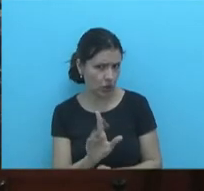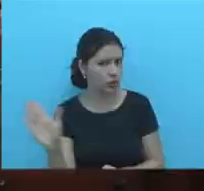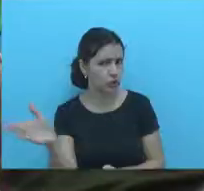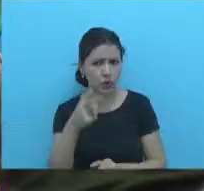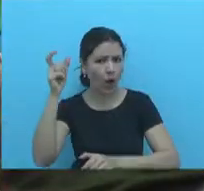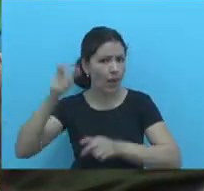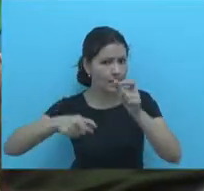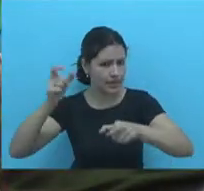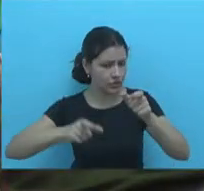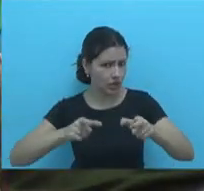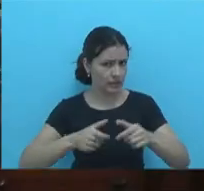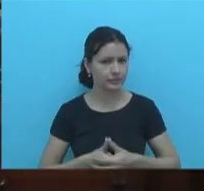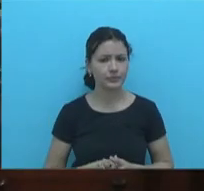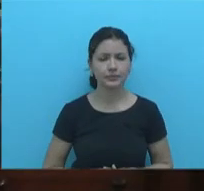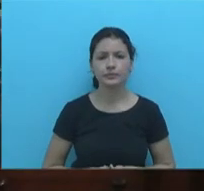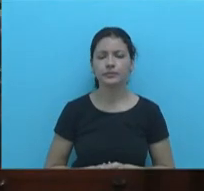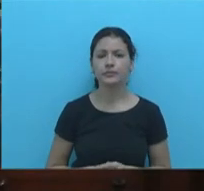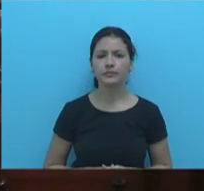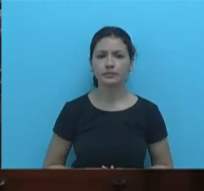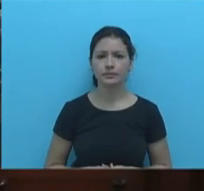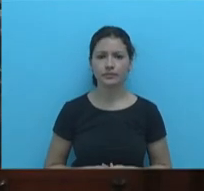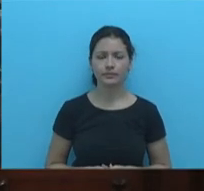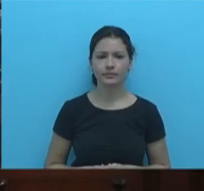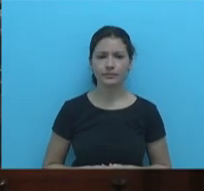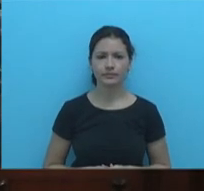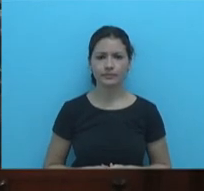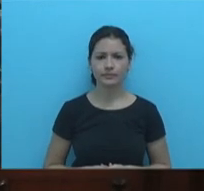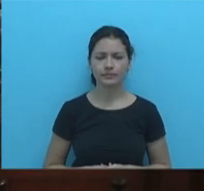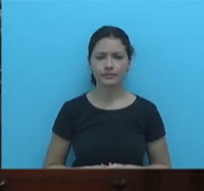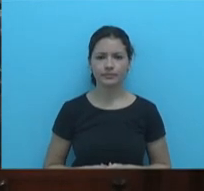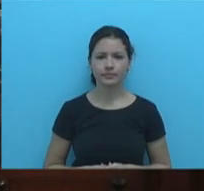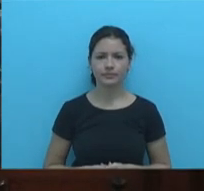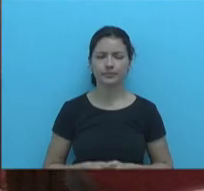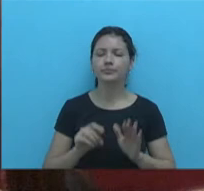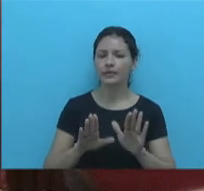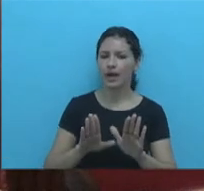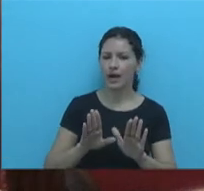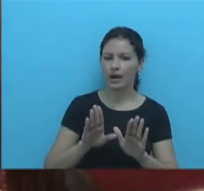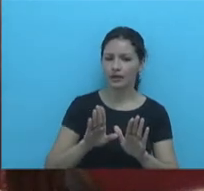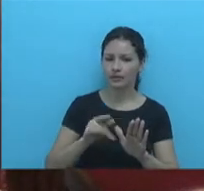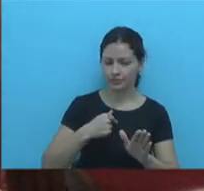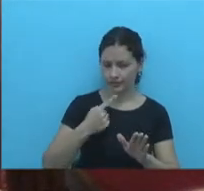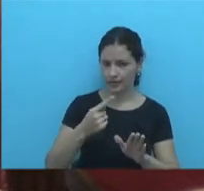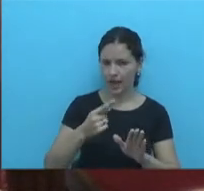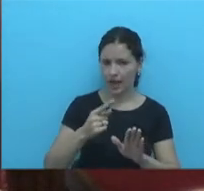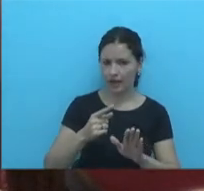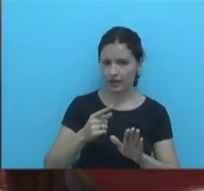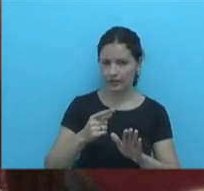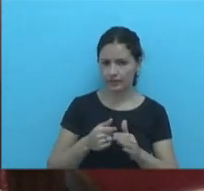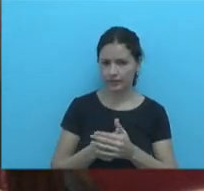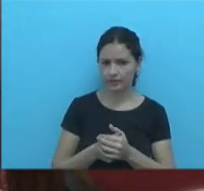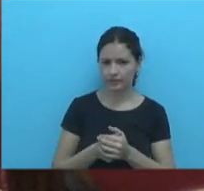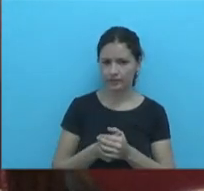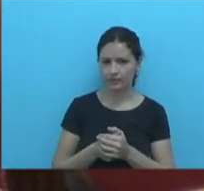a lo que dice el diputado Araida, la idea sería, los chicos que siguen, o sea, no es que tienen que ser mayores